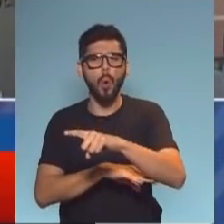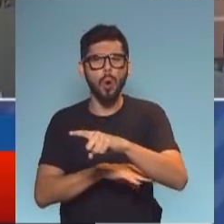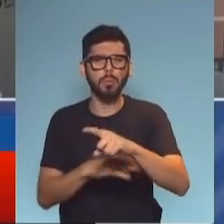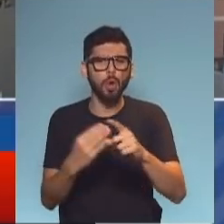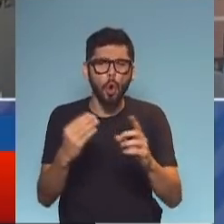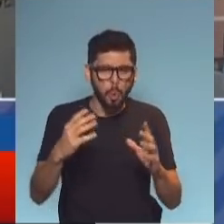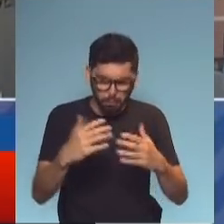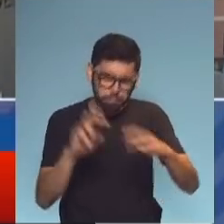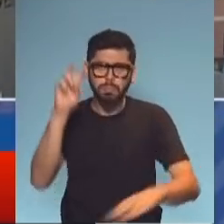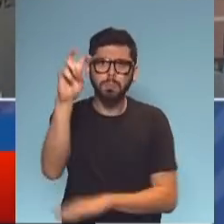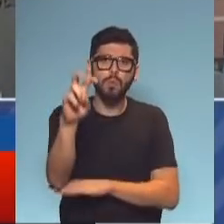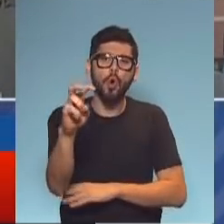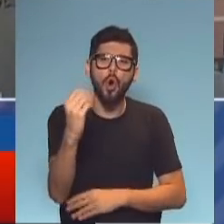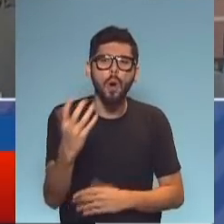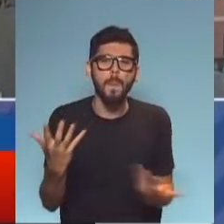conflicto?